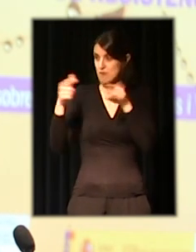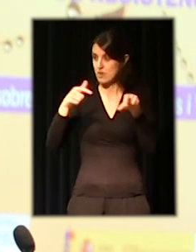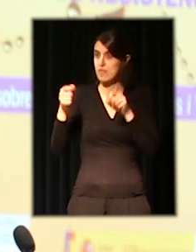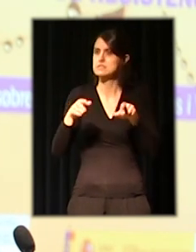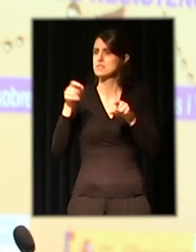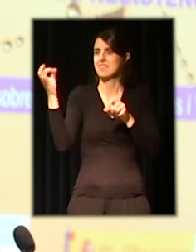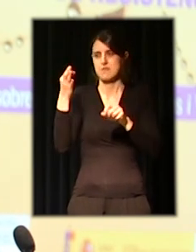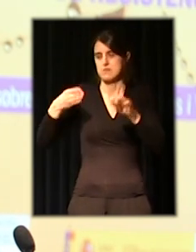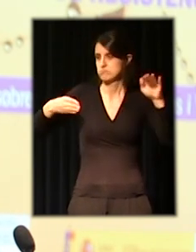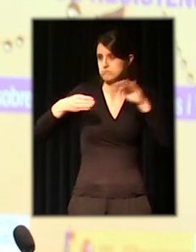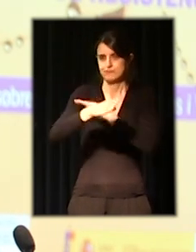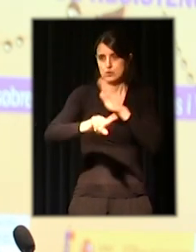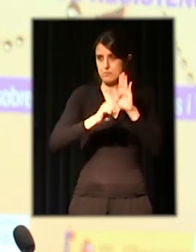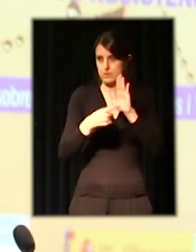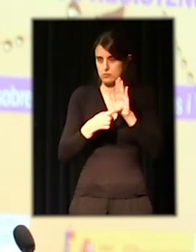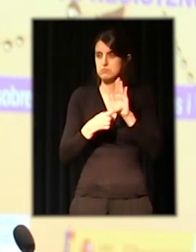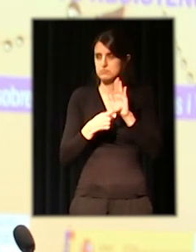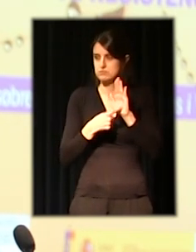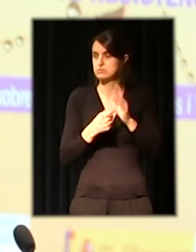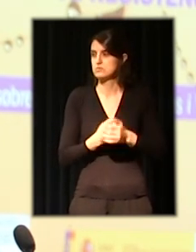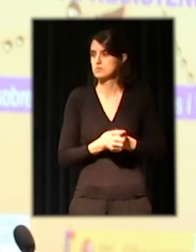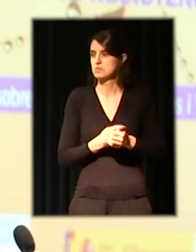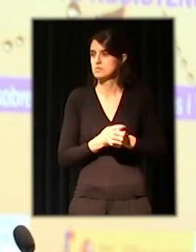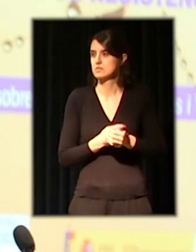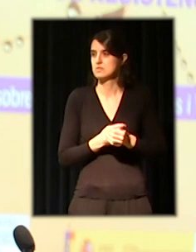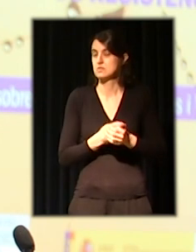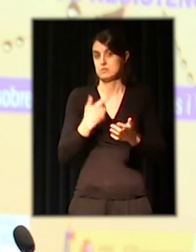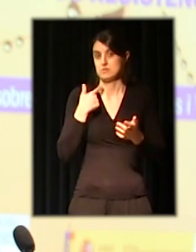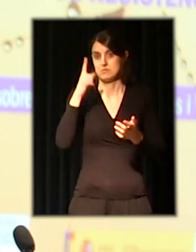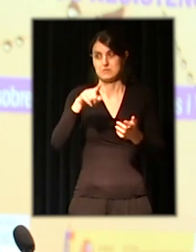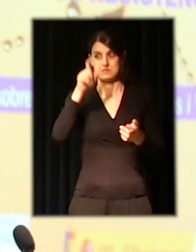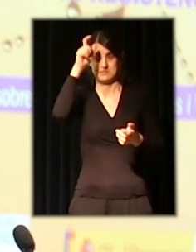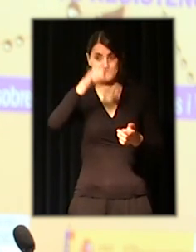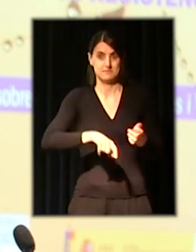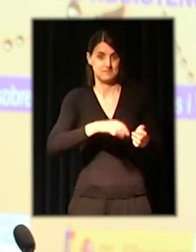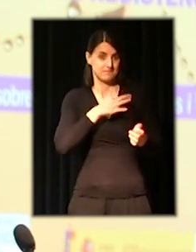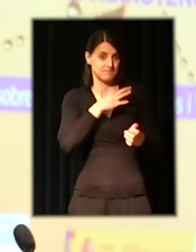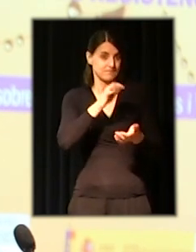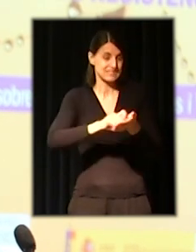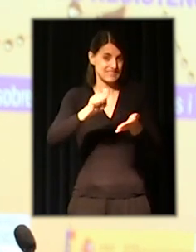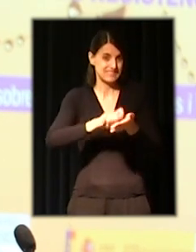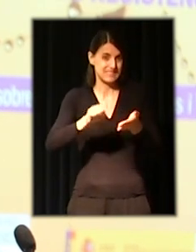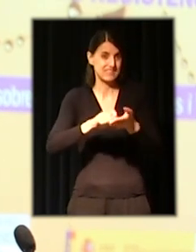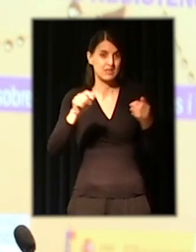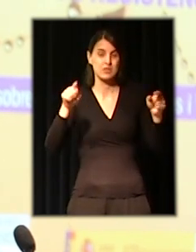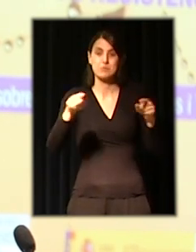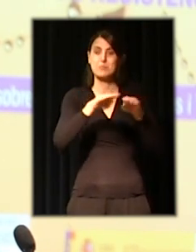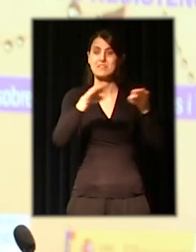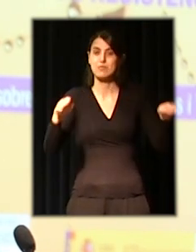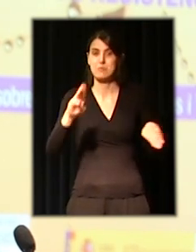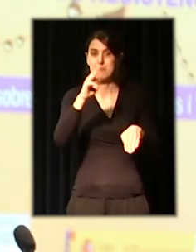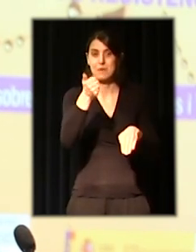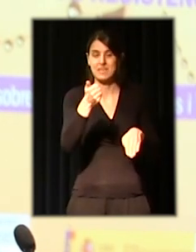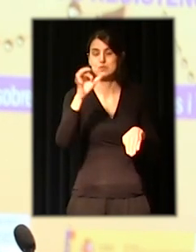elemento importante que quería recordarle, porque además, precisamente el secretario, a través de la plataforma de la PASUCAT, que nosotras